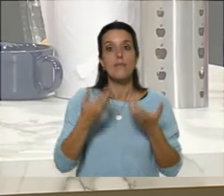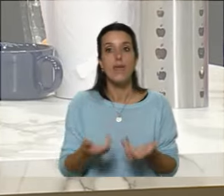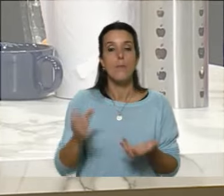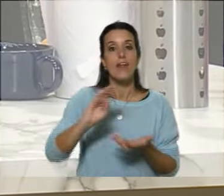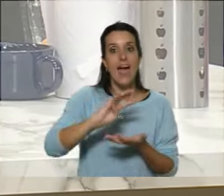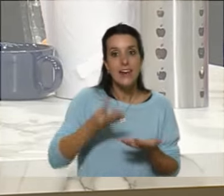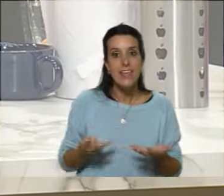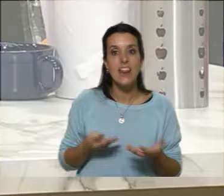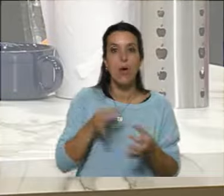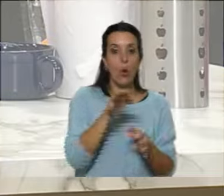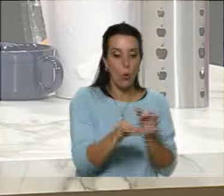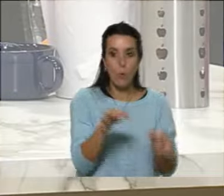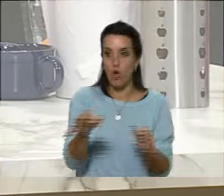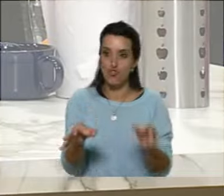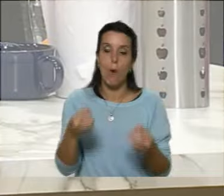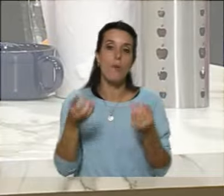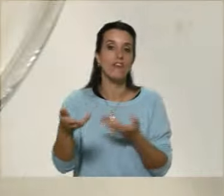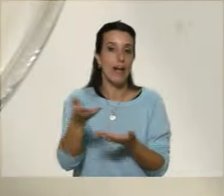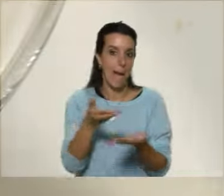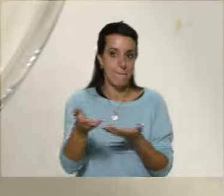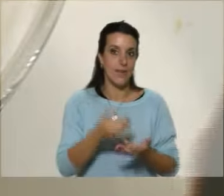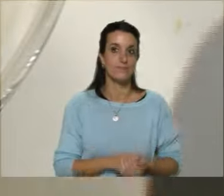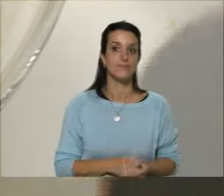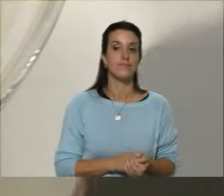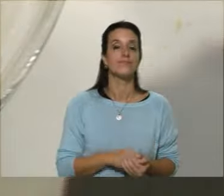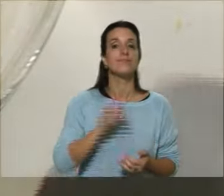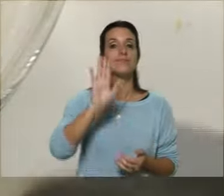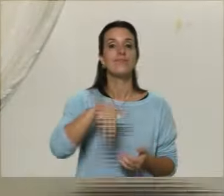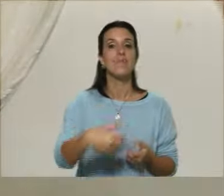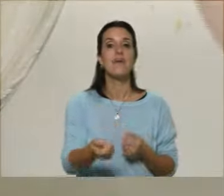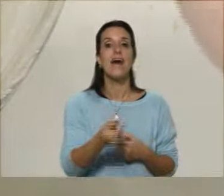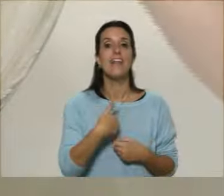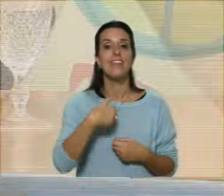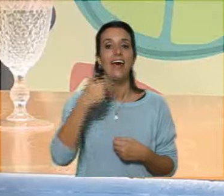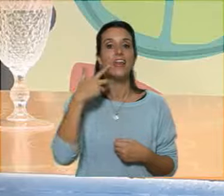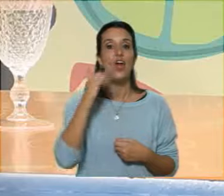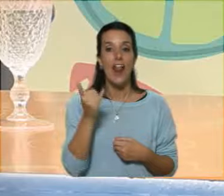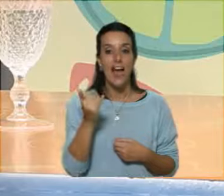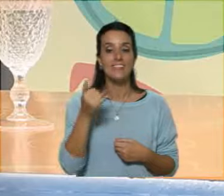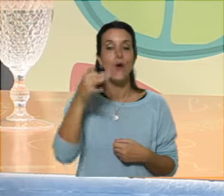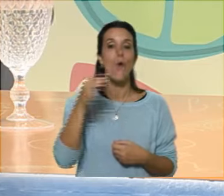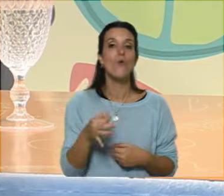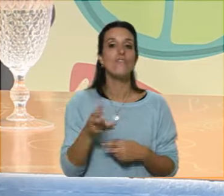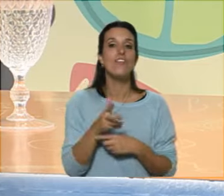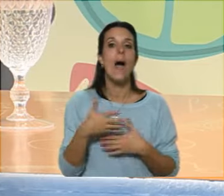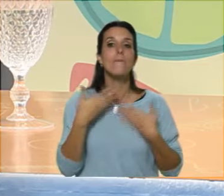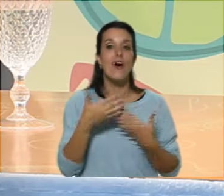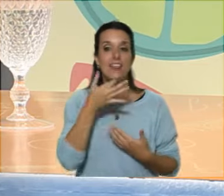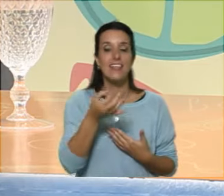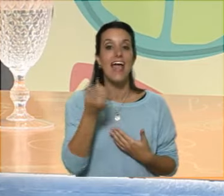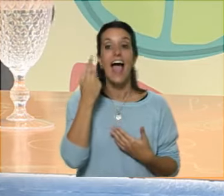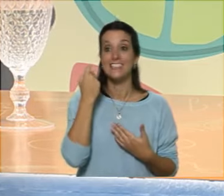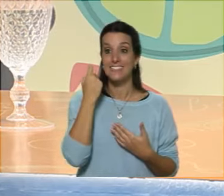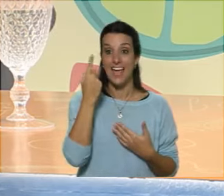la harina y te van quedando grumos. Por perfecto. Eso vamos intercalando. ¿Sabes que me manda Nico Pérez un video, ya que estamos hablando de amor? ¿Qué? El video de